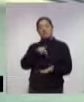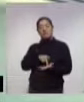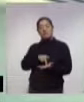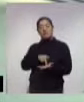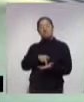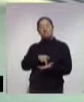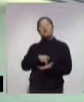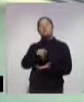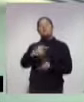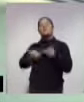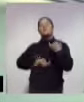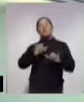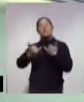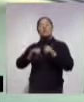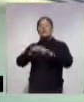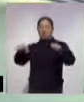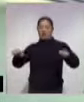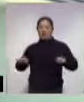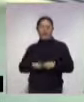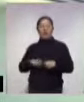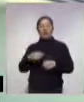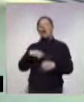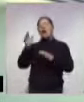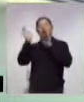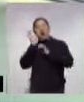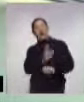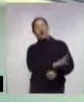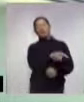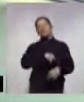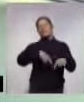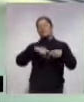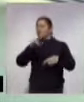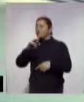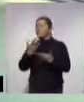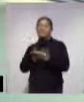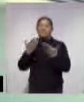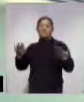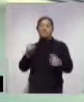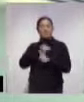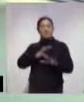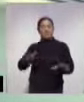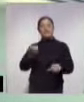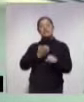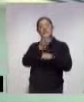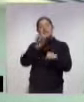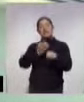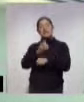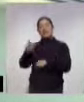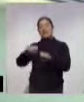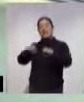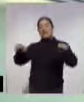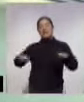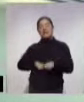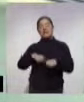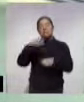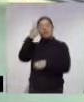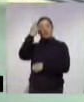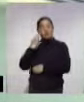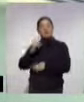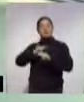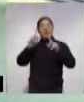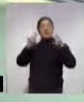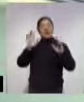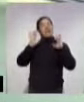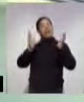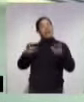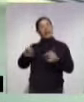está jugando en este equipo. Y no abandonamos el fútbol, pero ahora vámonos con información estatal porque el equipo de Pumas de Tlaxcala ya está en la